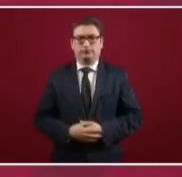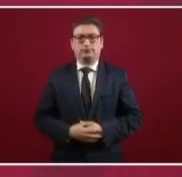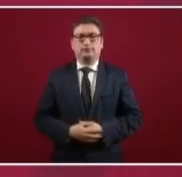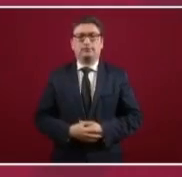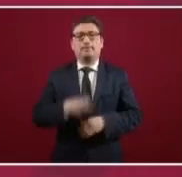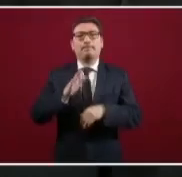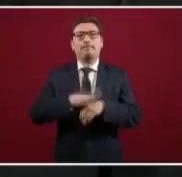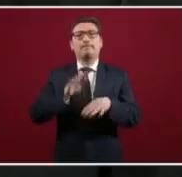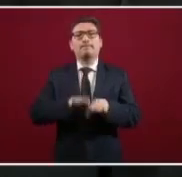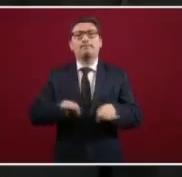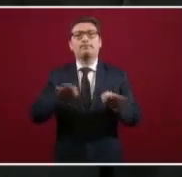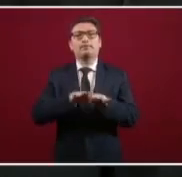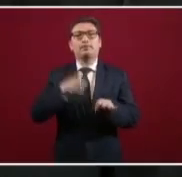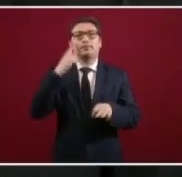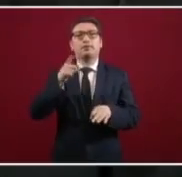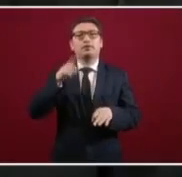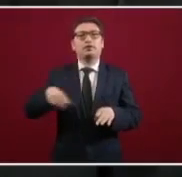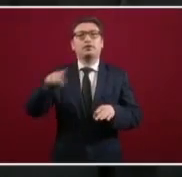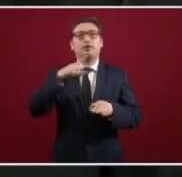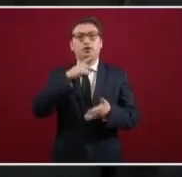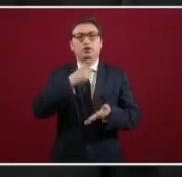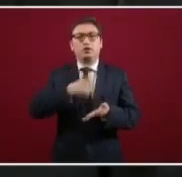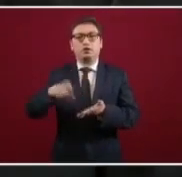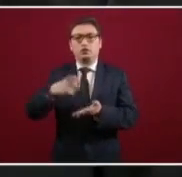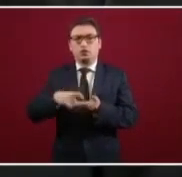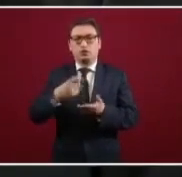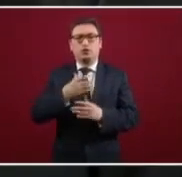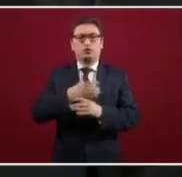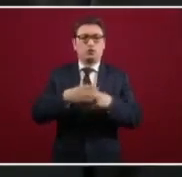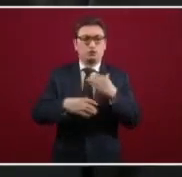sobre todo para la compra de instrumentos